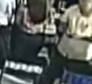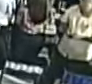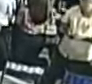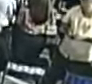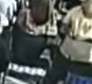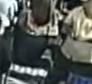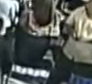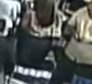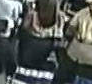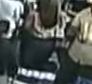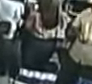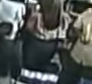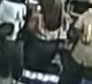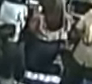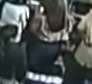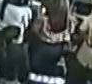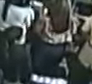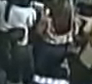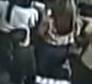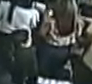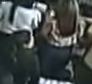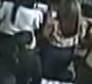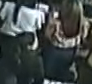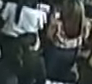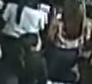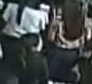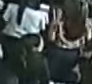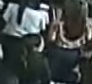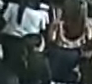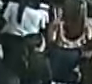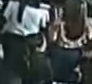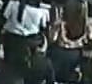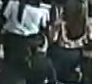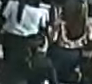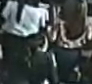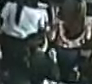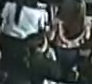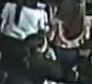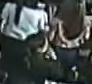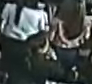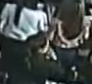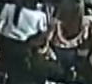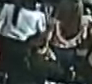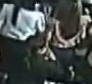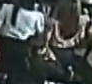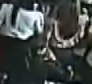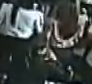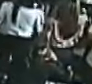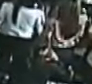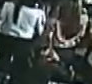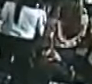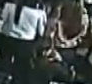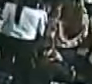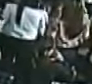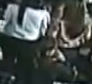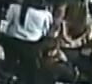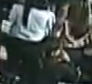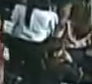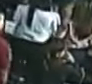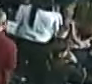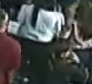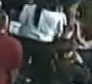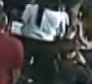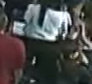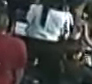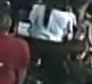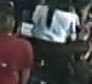las fuerzas dentro del país con un objetivo muy claro, reivindicar la historia patria con objetivos concretos relacionados a lo que